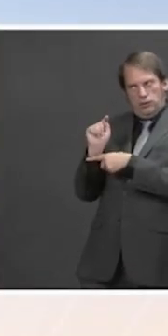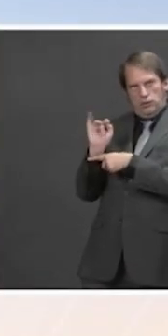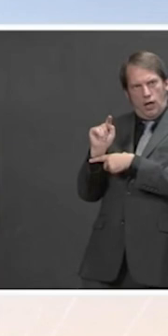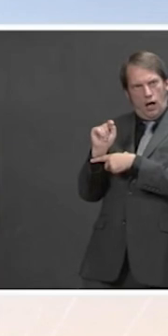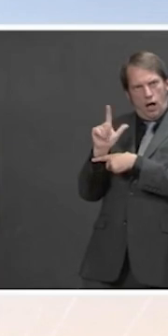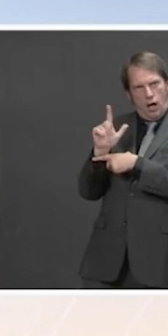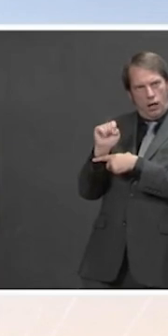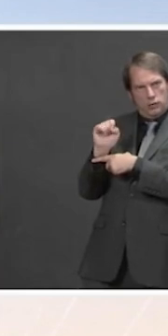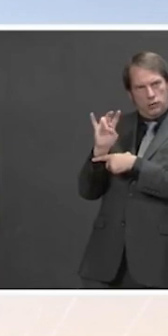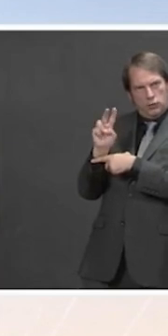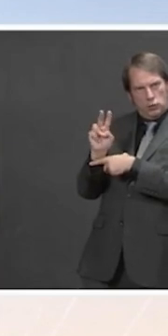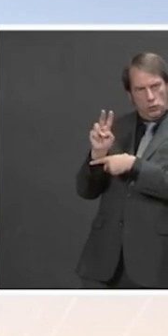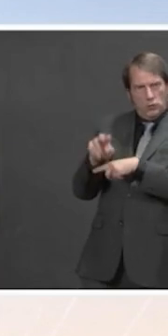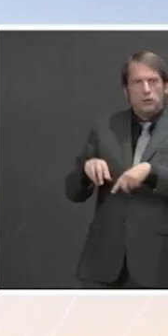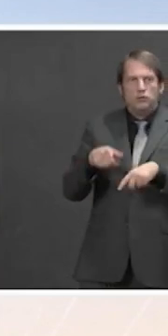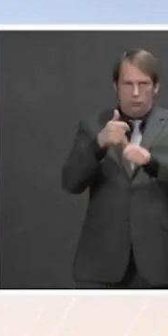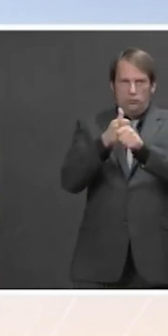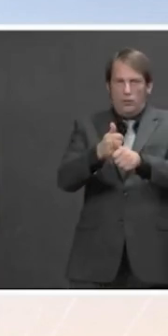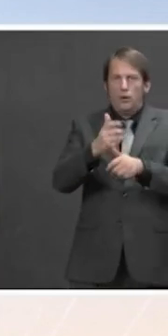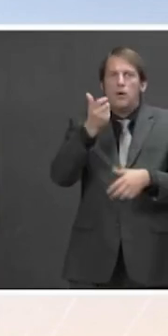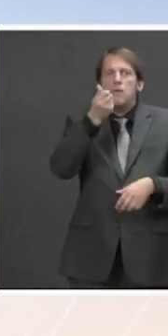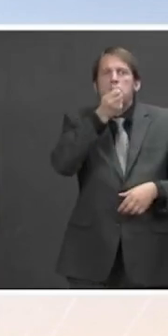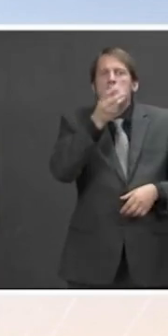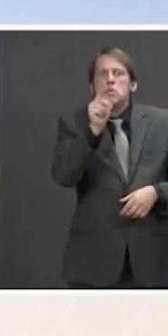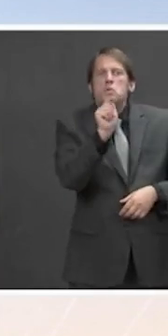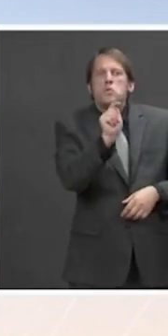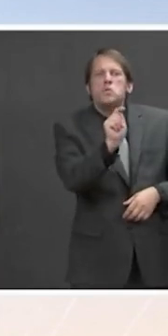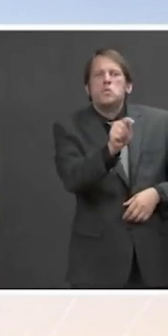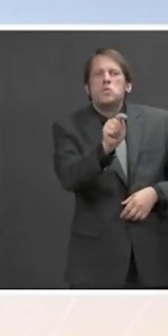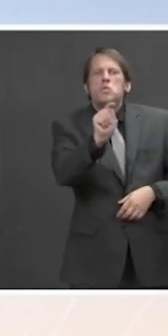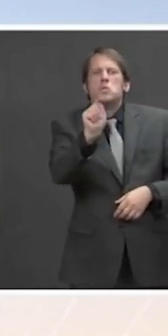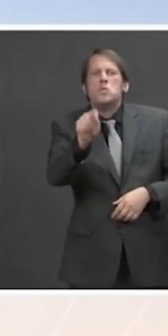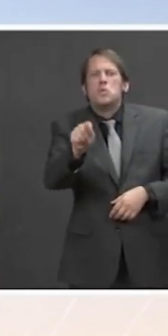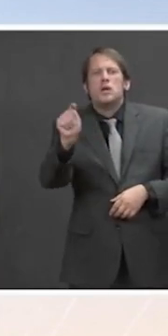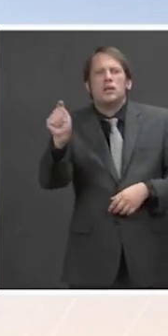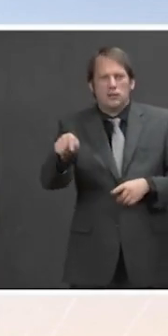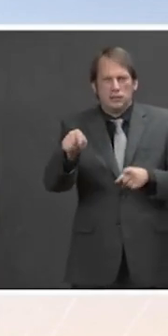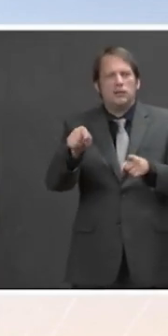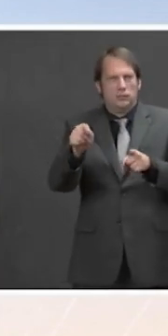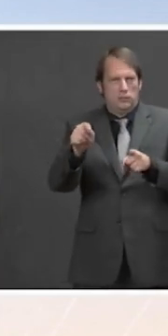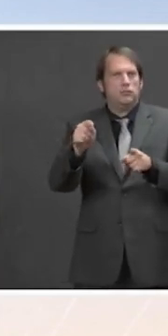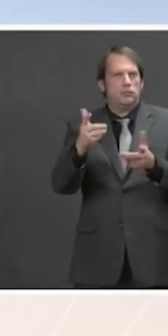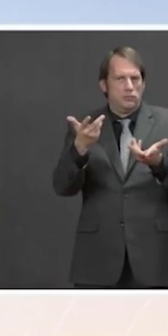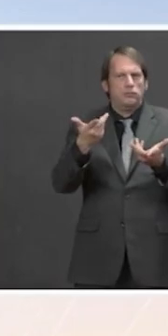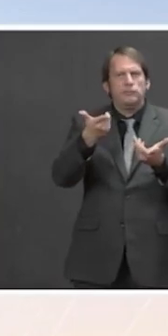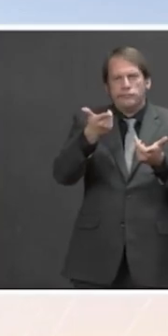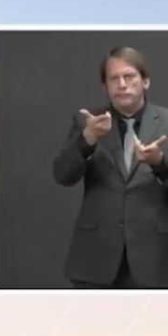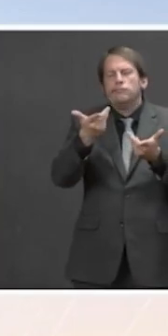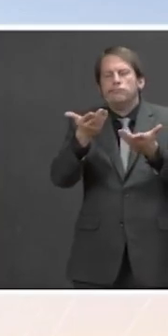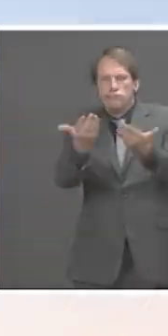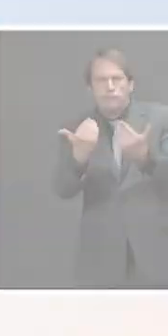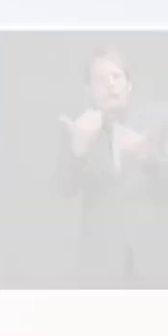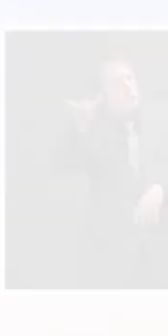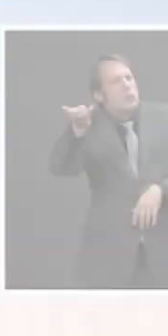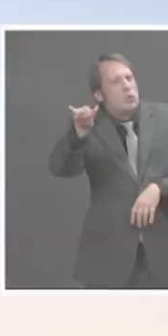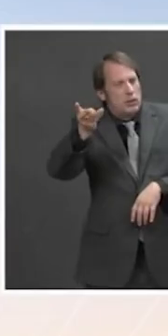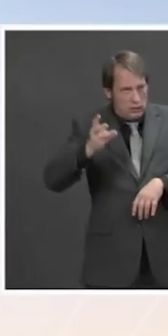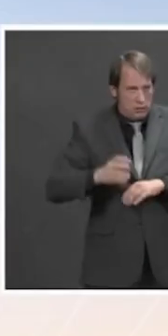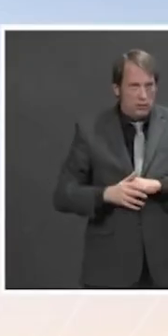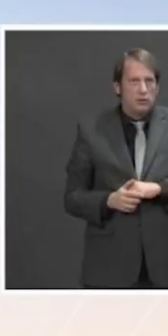las familias no pueden ser expulsadas la familia es examinada y puesta en cuarentena según sea necesario y se coloca en procedimientos de inmigración para comenzar